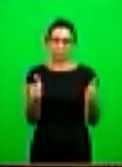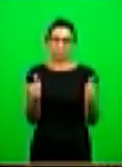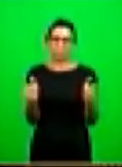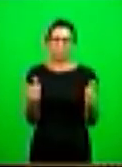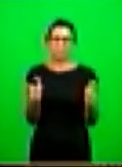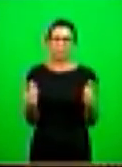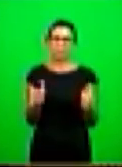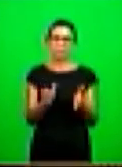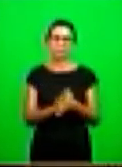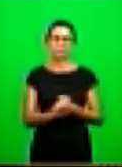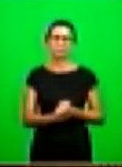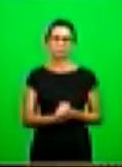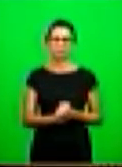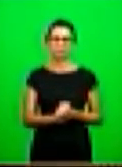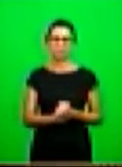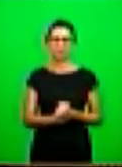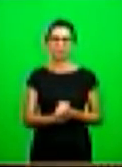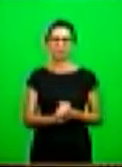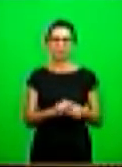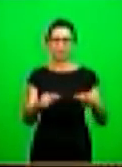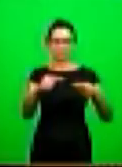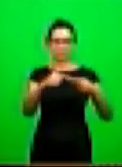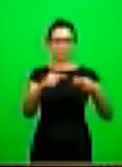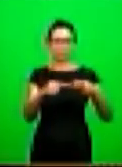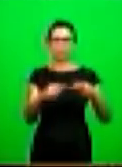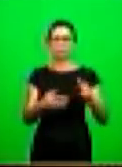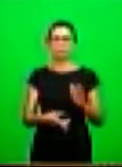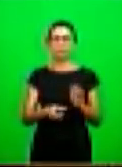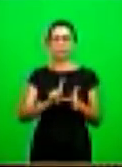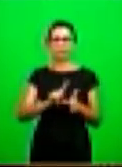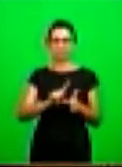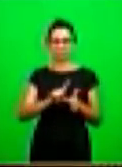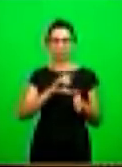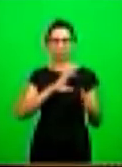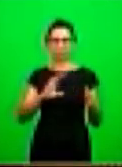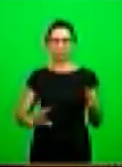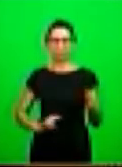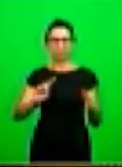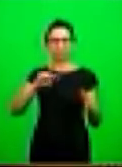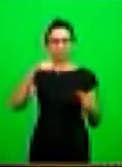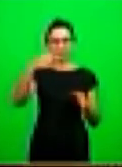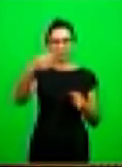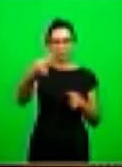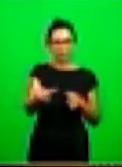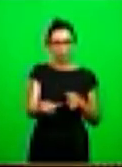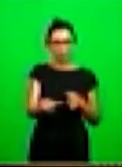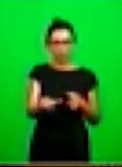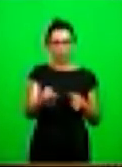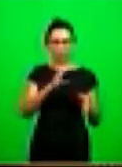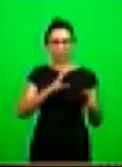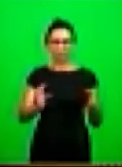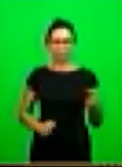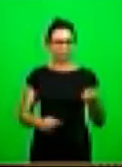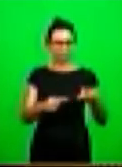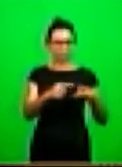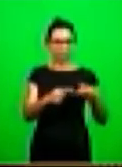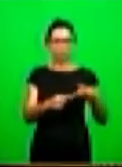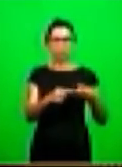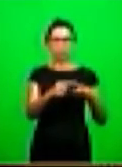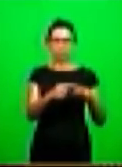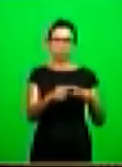hombre, fue definido en dos tiempos, antes de Cristo y después de Cristo. Entonces